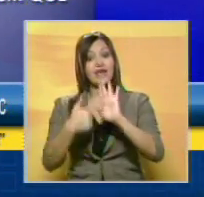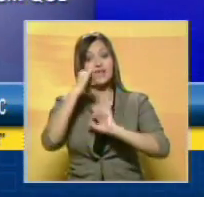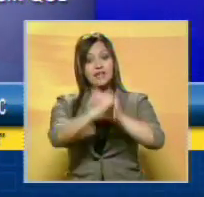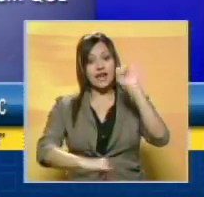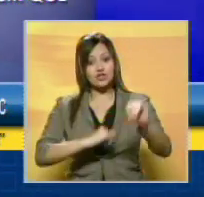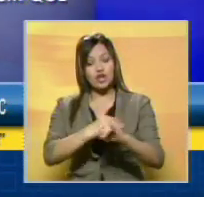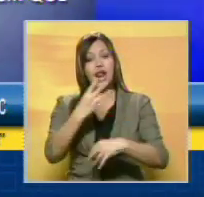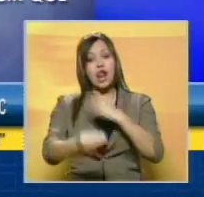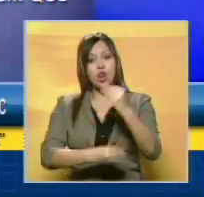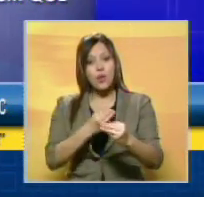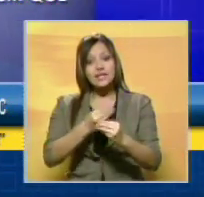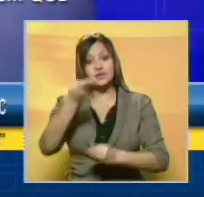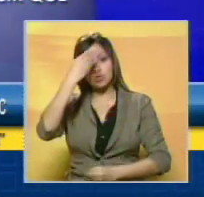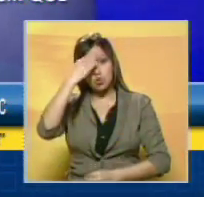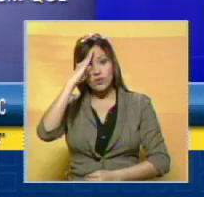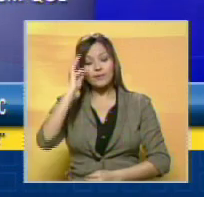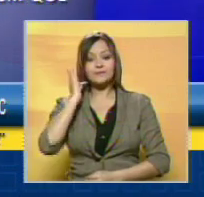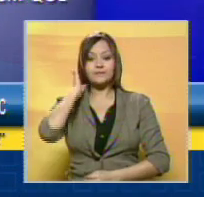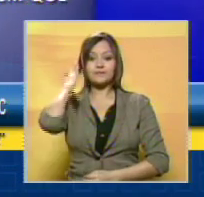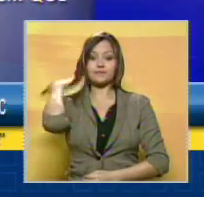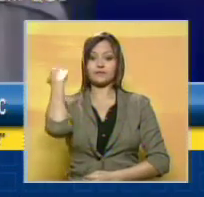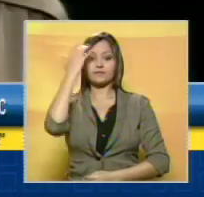internacional celebrado en La Habana, Cuba.